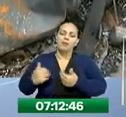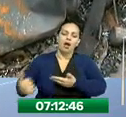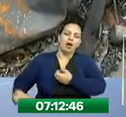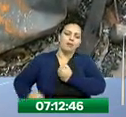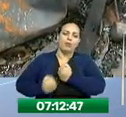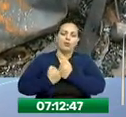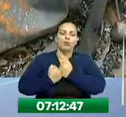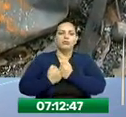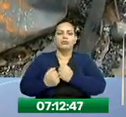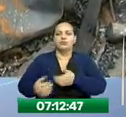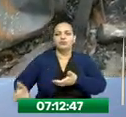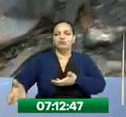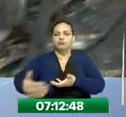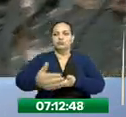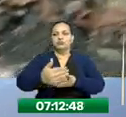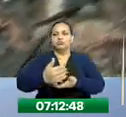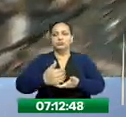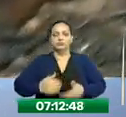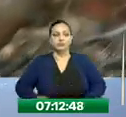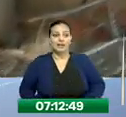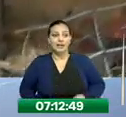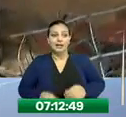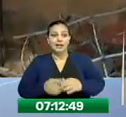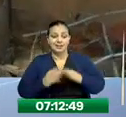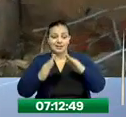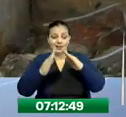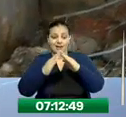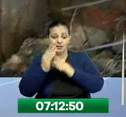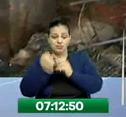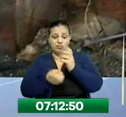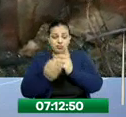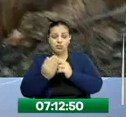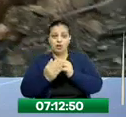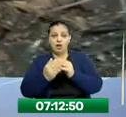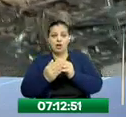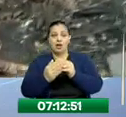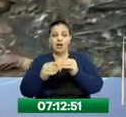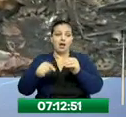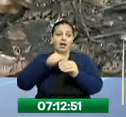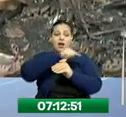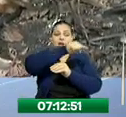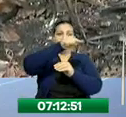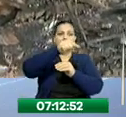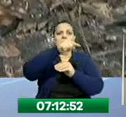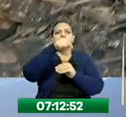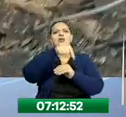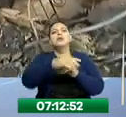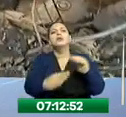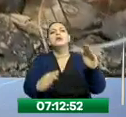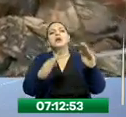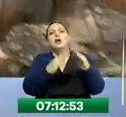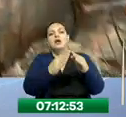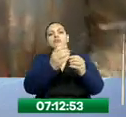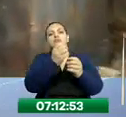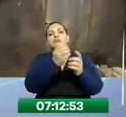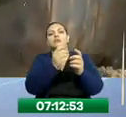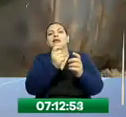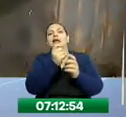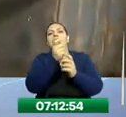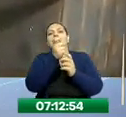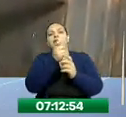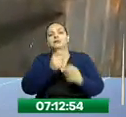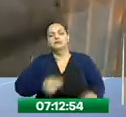Por poco, las llamas consumen también la vivienda que está al lado, en la parte de atrás. Y vamos a acercarnos un poquito